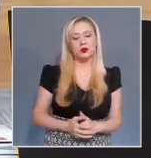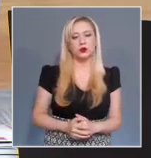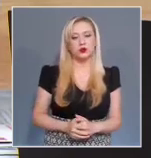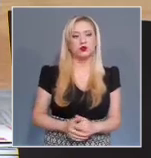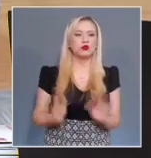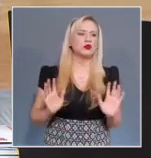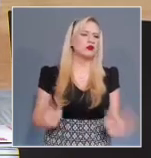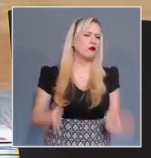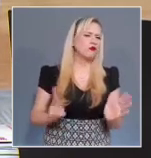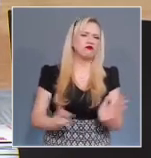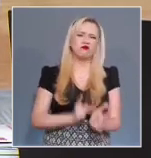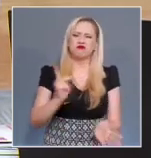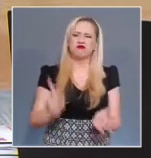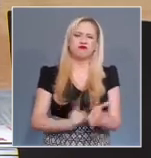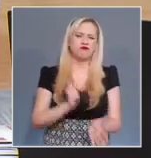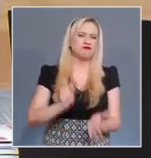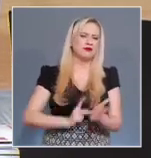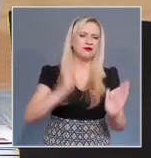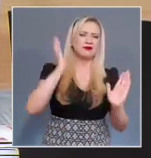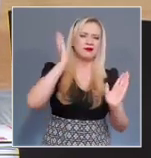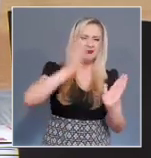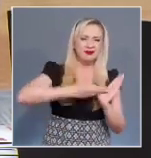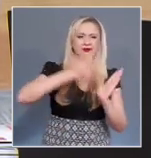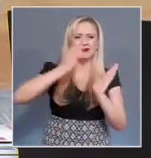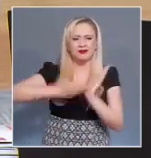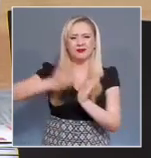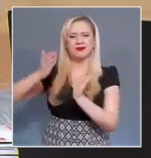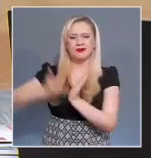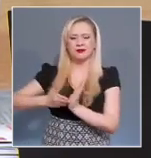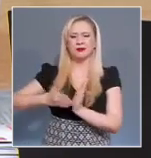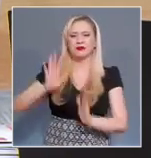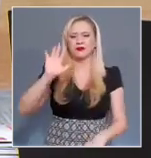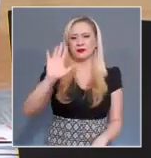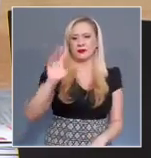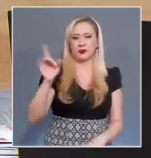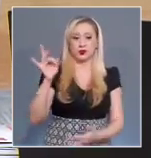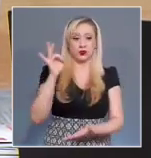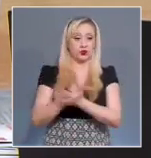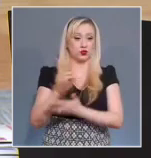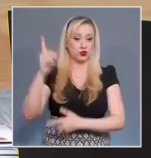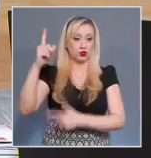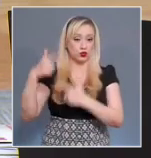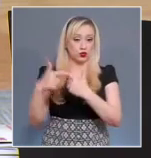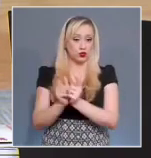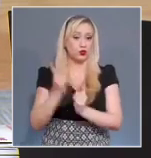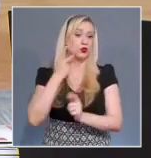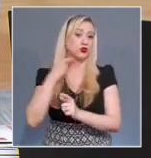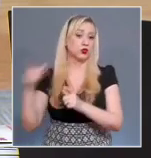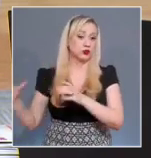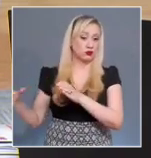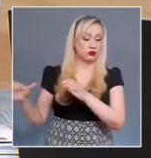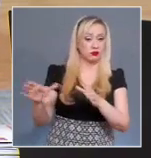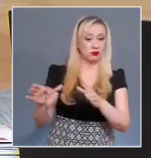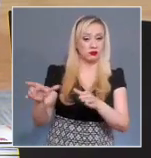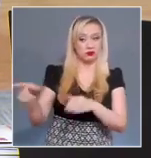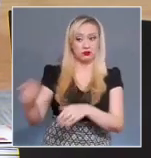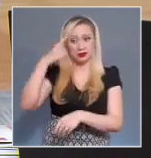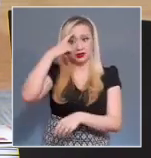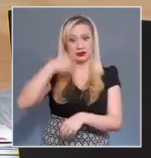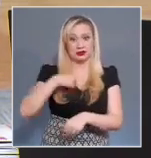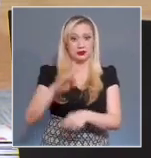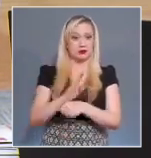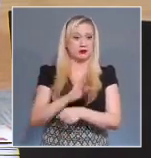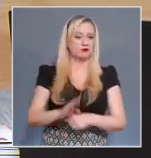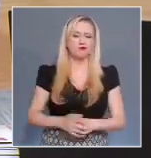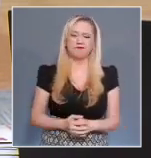otras ocasiones, ya ha sido planteado no por una fuerza política, por defender sus intereses. Creo que son varias las fuerzas